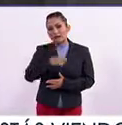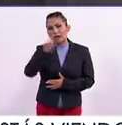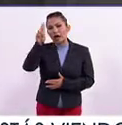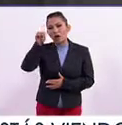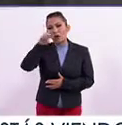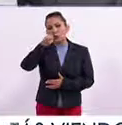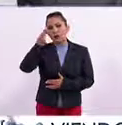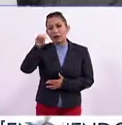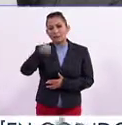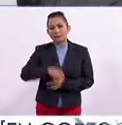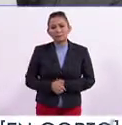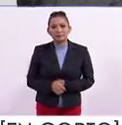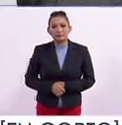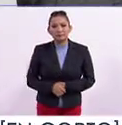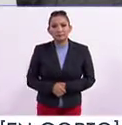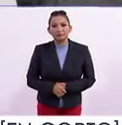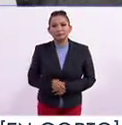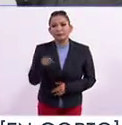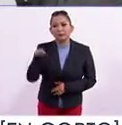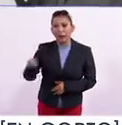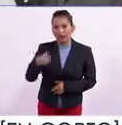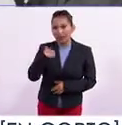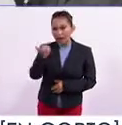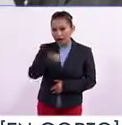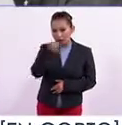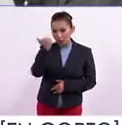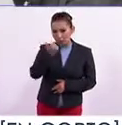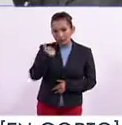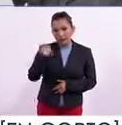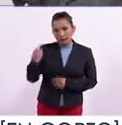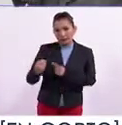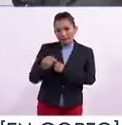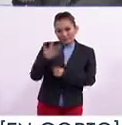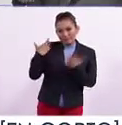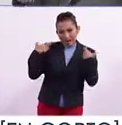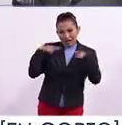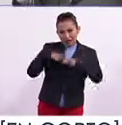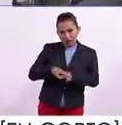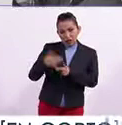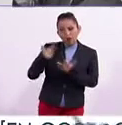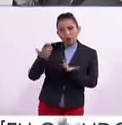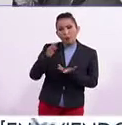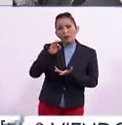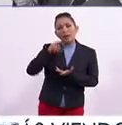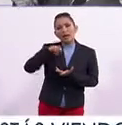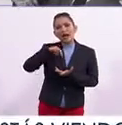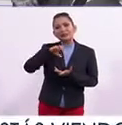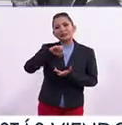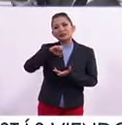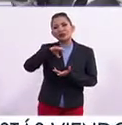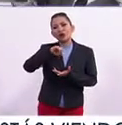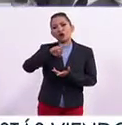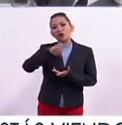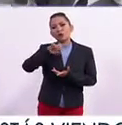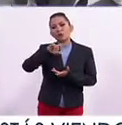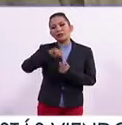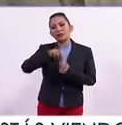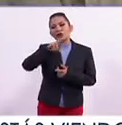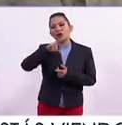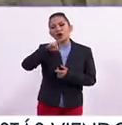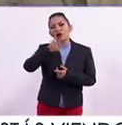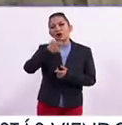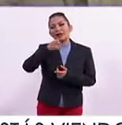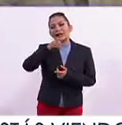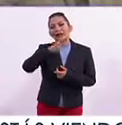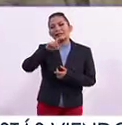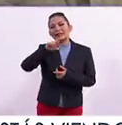de México. Siendo estudiante y por influencia de profesores como Francisco Robles, Roger Díaz de Cosío y Luis Esteva,